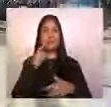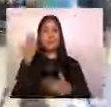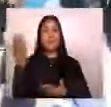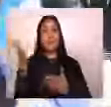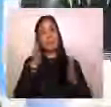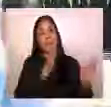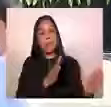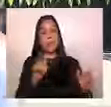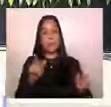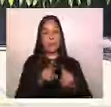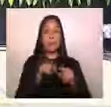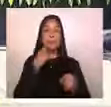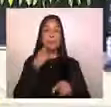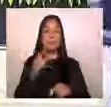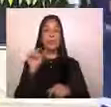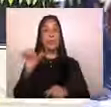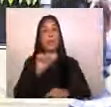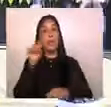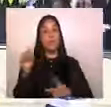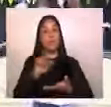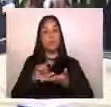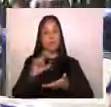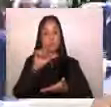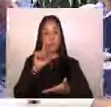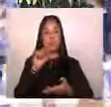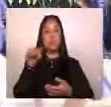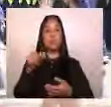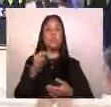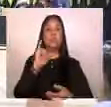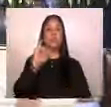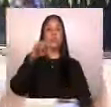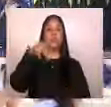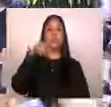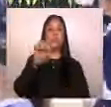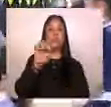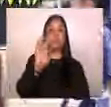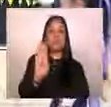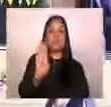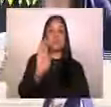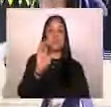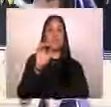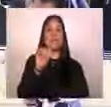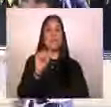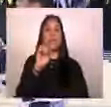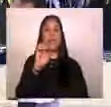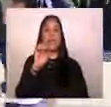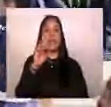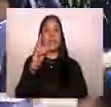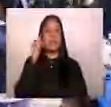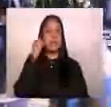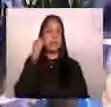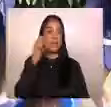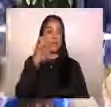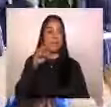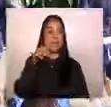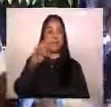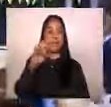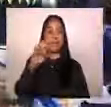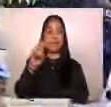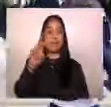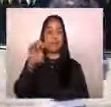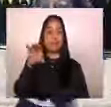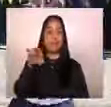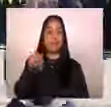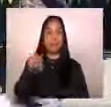Damos la bienvenida ahora al INEV Edgar Arnoldo Medrano Menéndez,